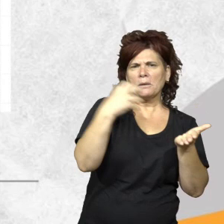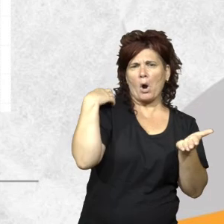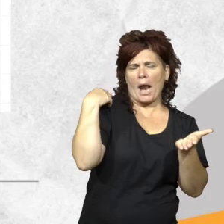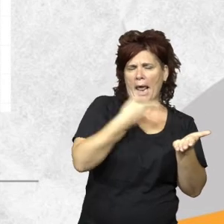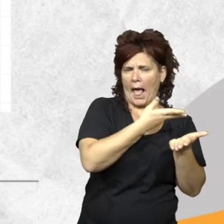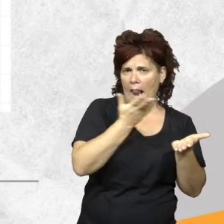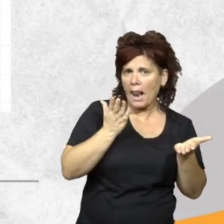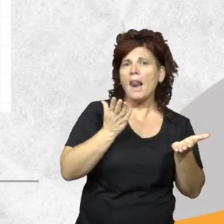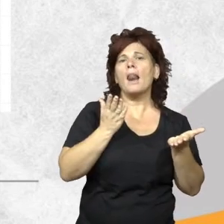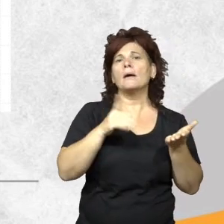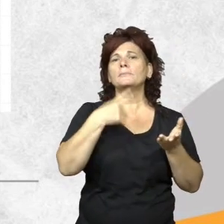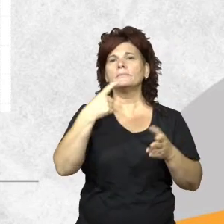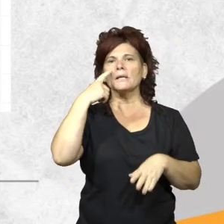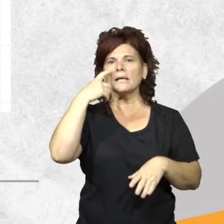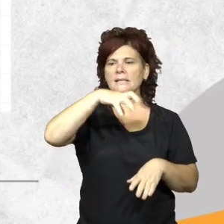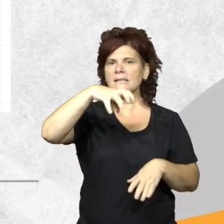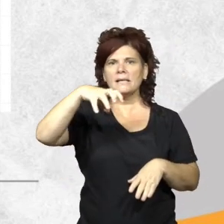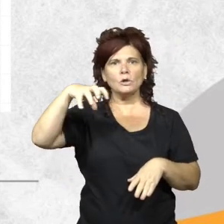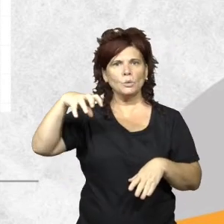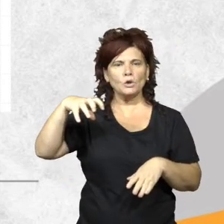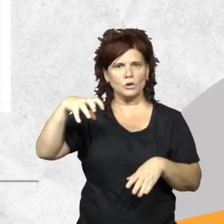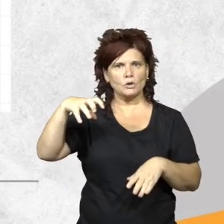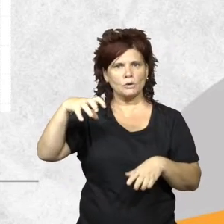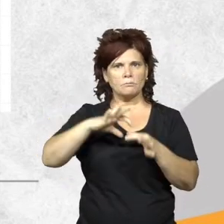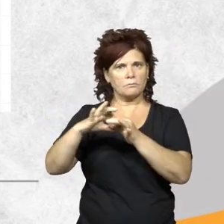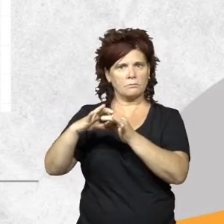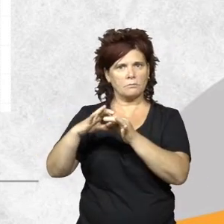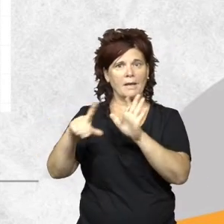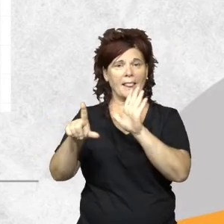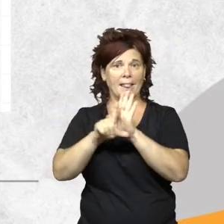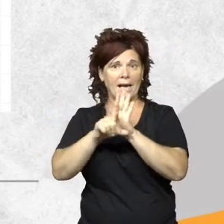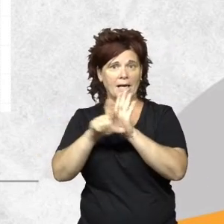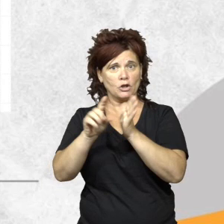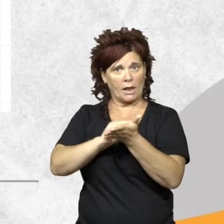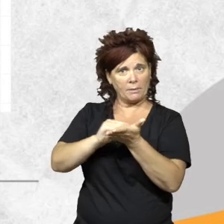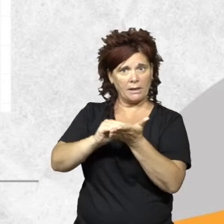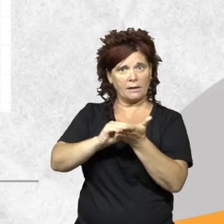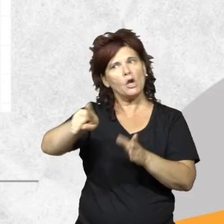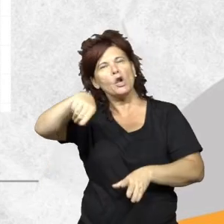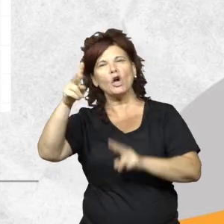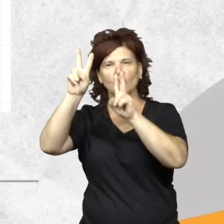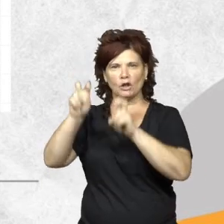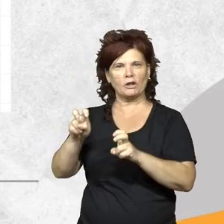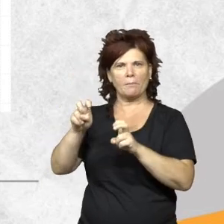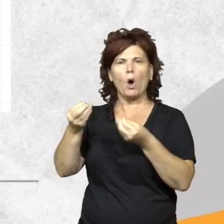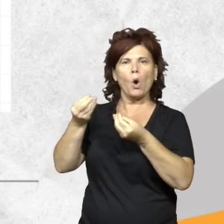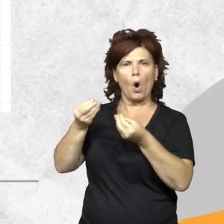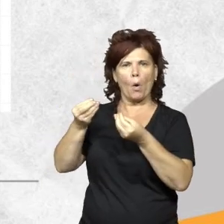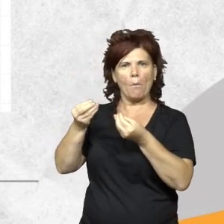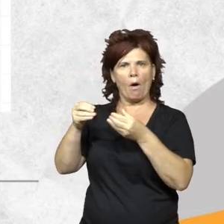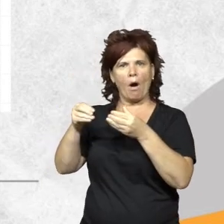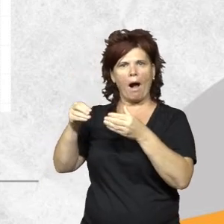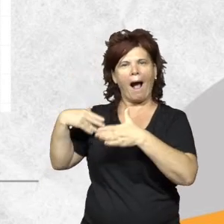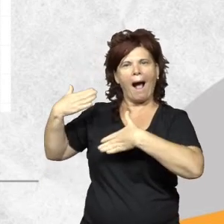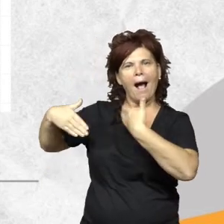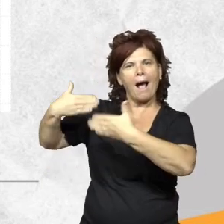aplicando los institutos propios del derecho administrativo, y otra cosa es cómo tenemos que aplicar estos institutos dentro